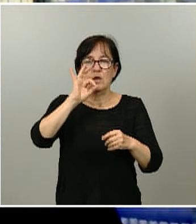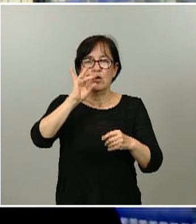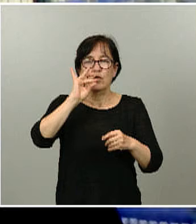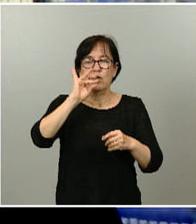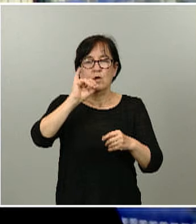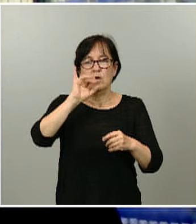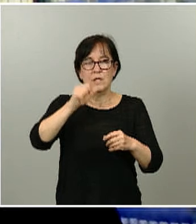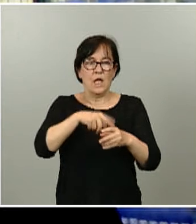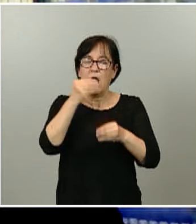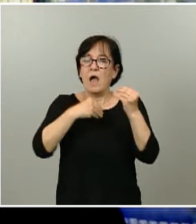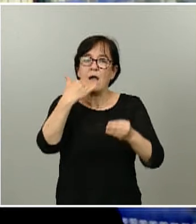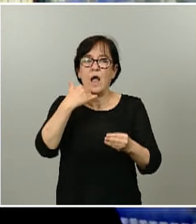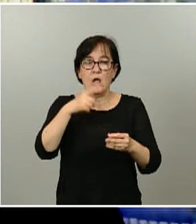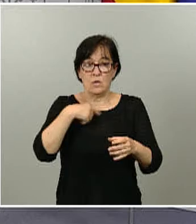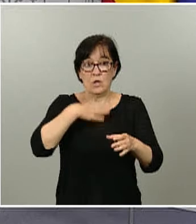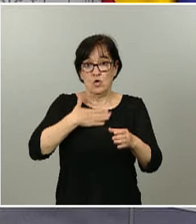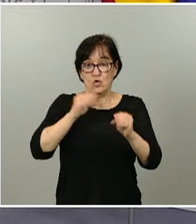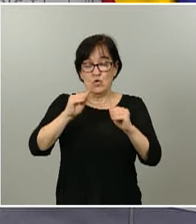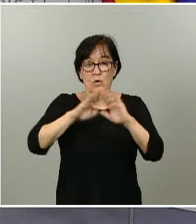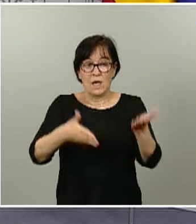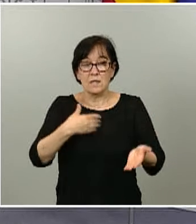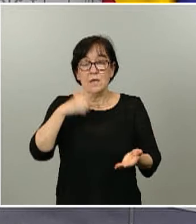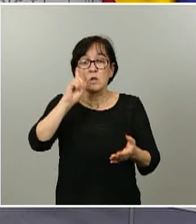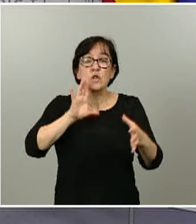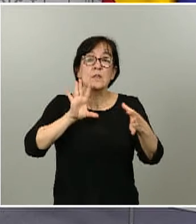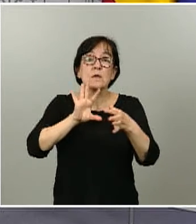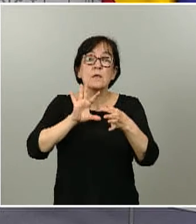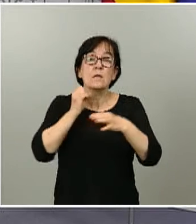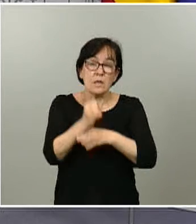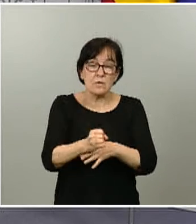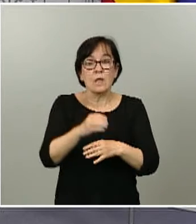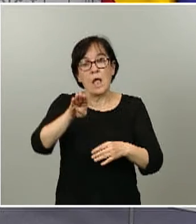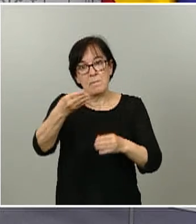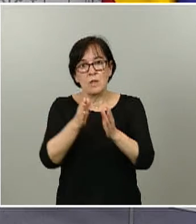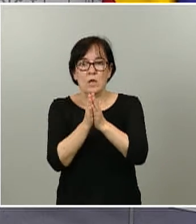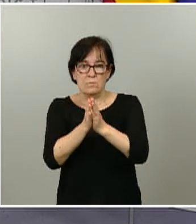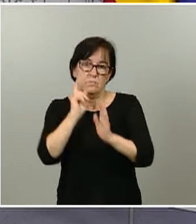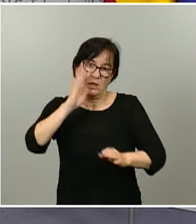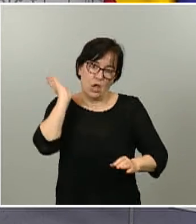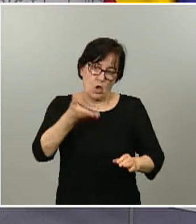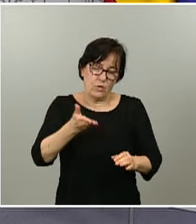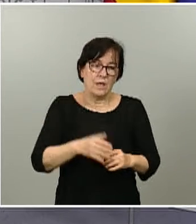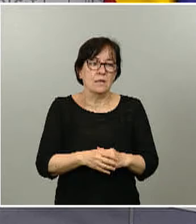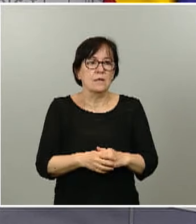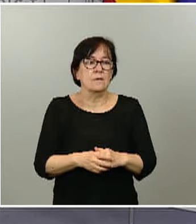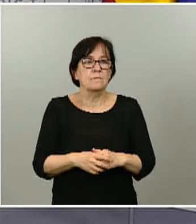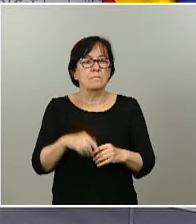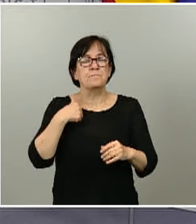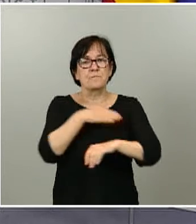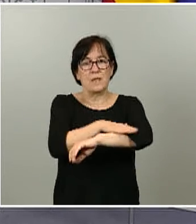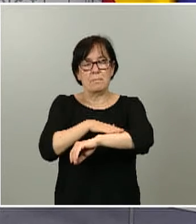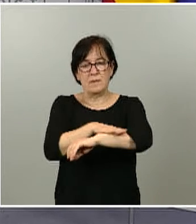algo que ha ocurrido en su propia casa. No sé si se une y pide a Bildu también esa condena. Y luego al ministro de